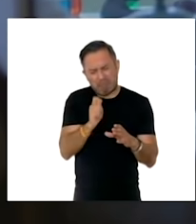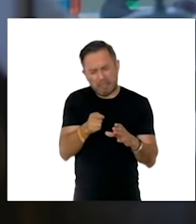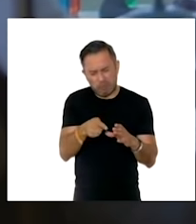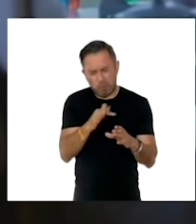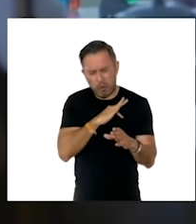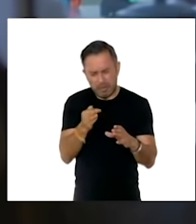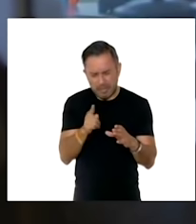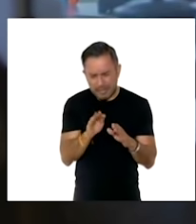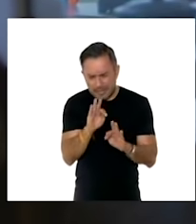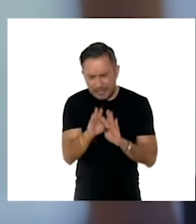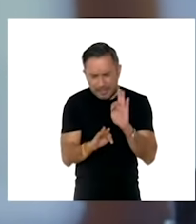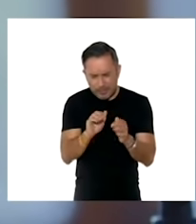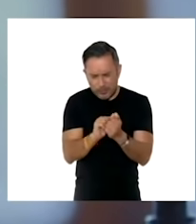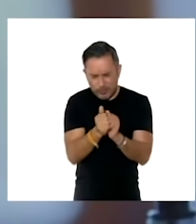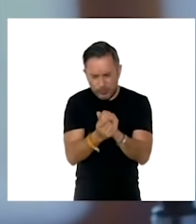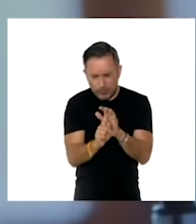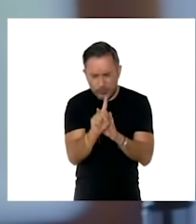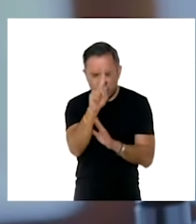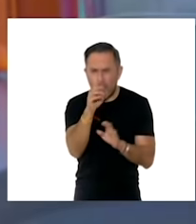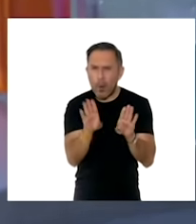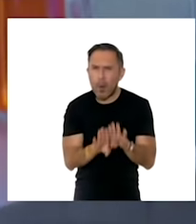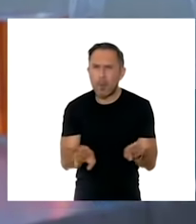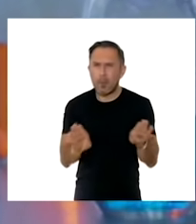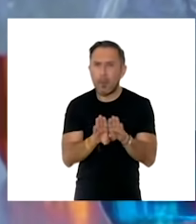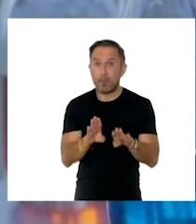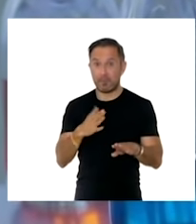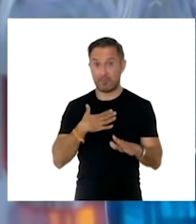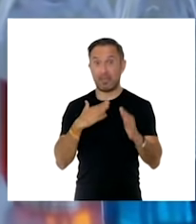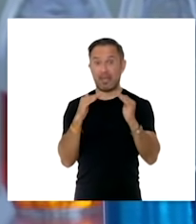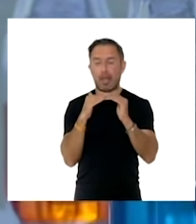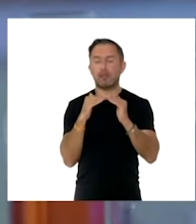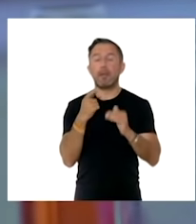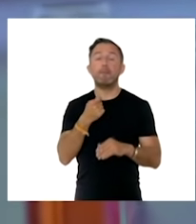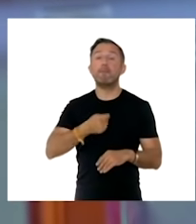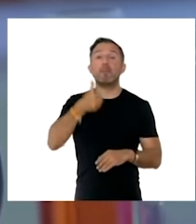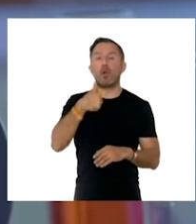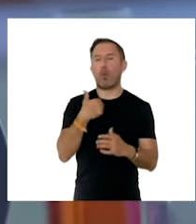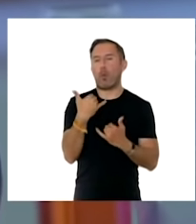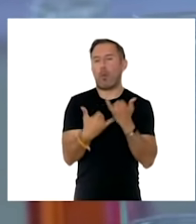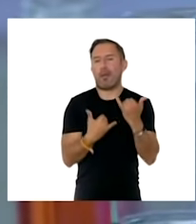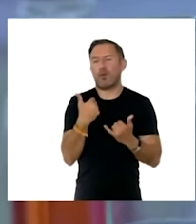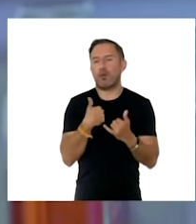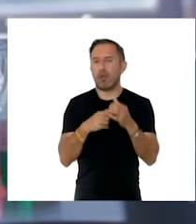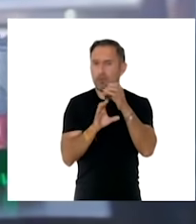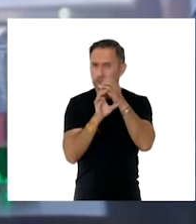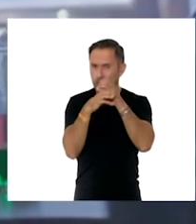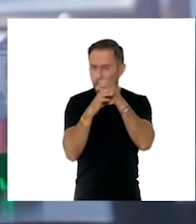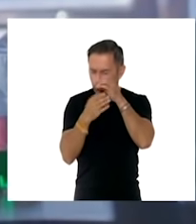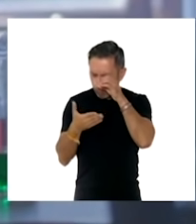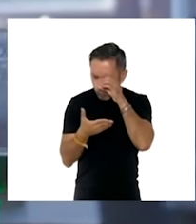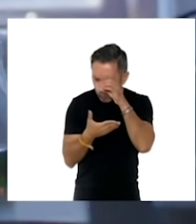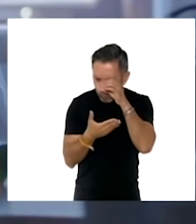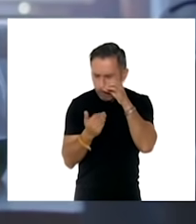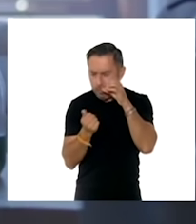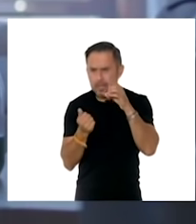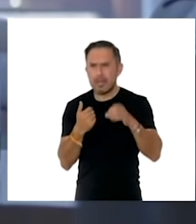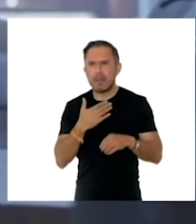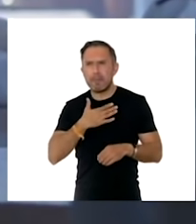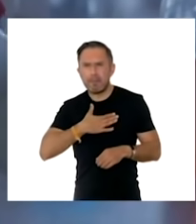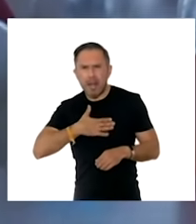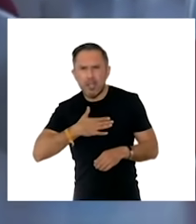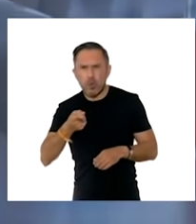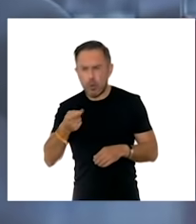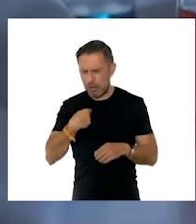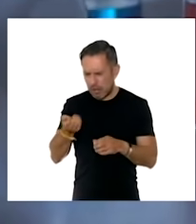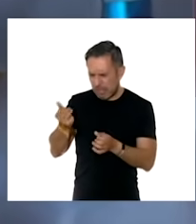crecer. En mi casa todo empezó con un juego, con mi pequeño microscopio. A veces mezclando cosas en el baño y